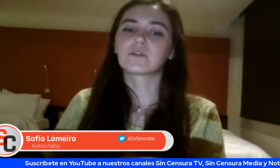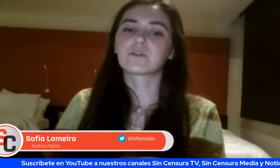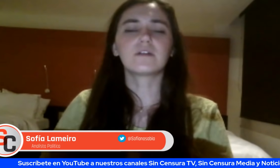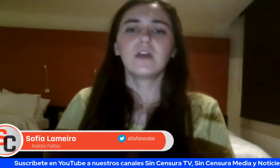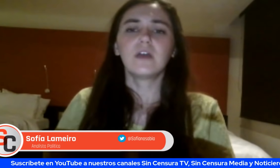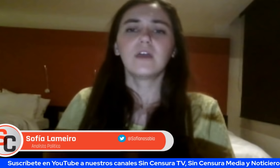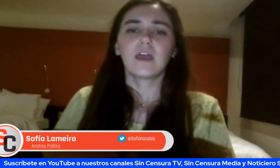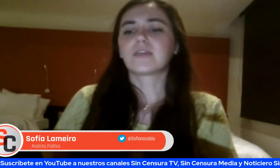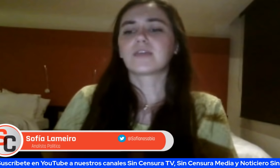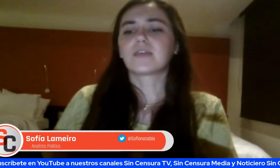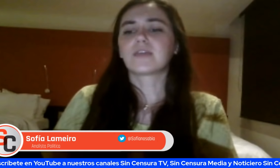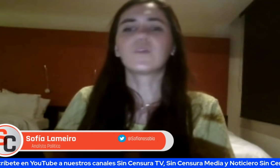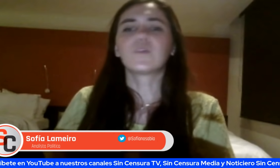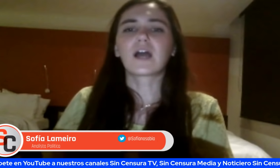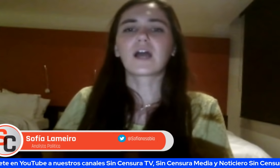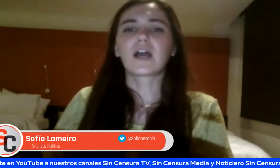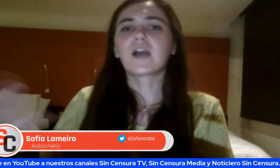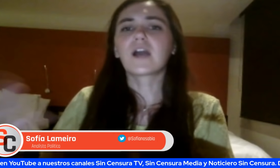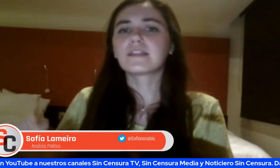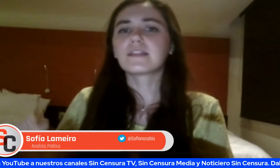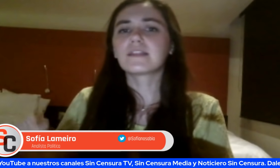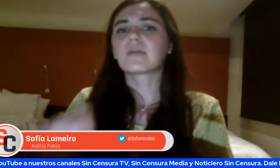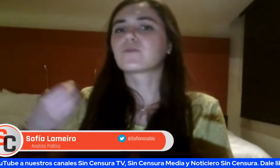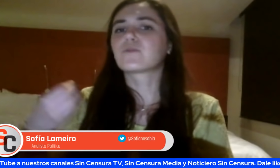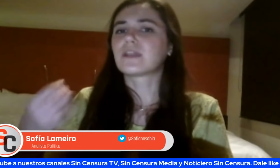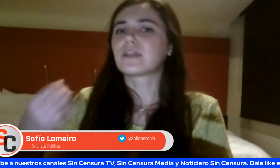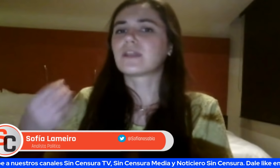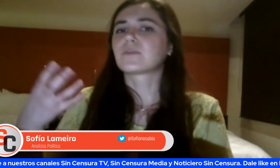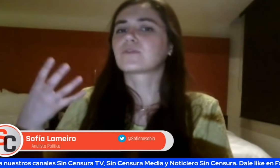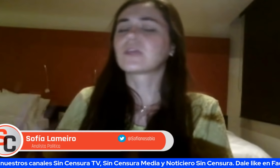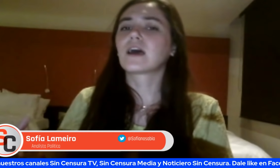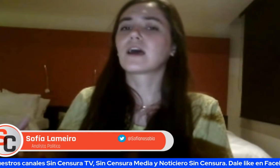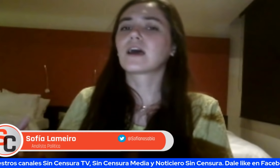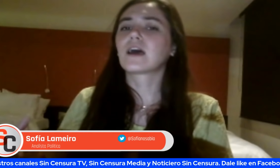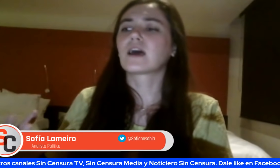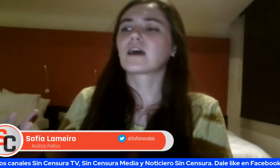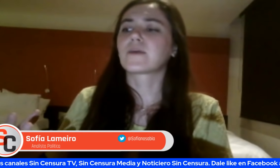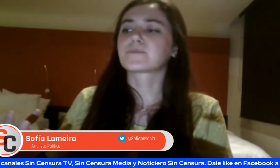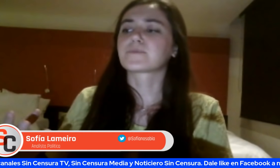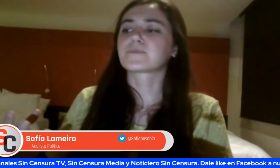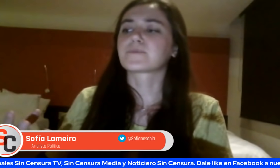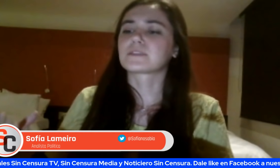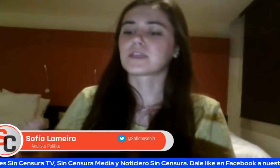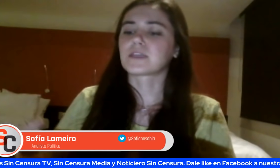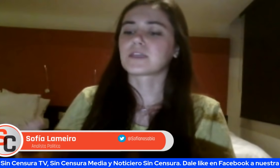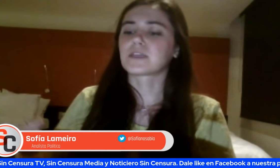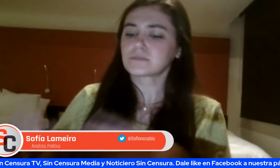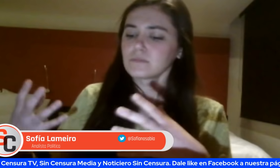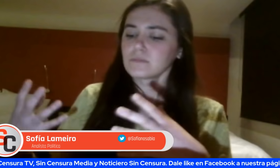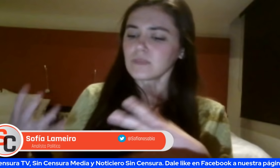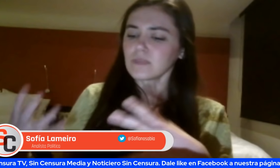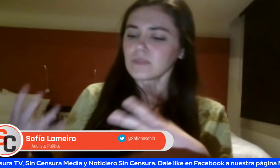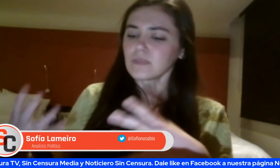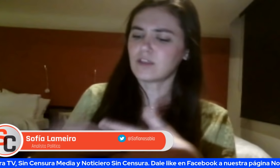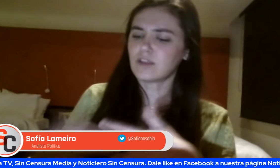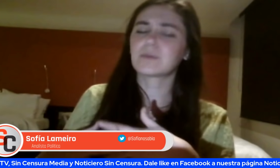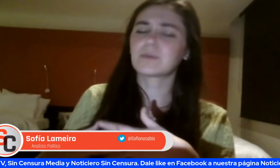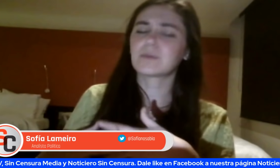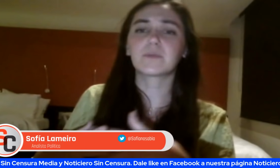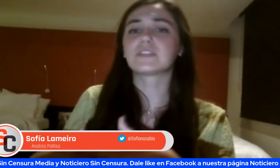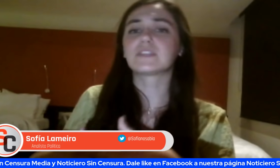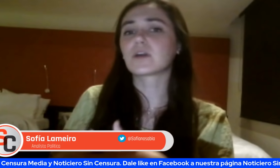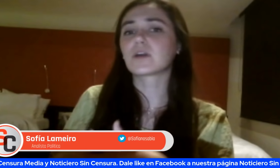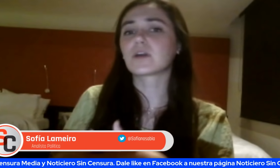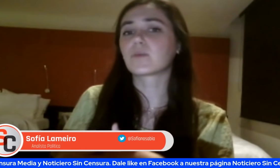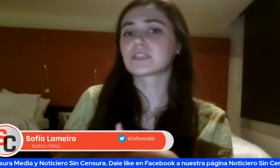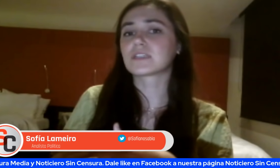Pero nunca hablan de la profunda, de lo profundamente positivo